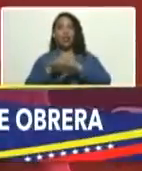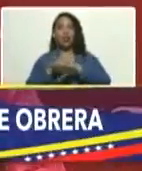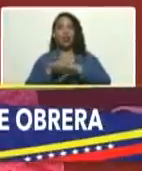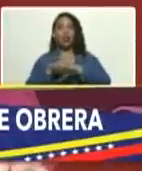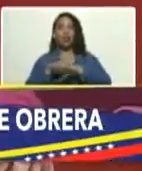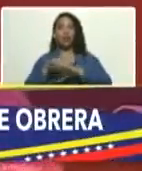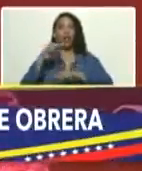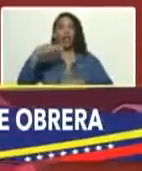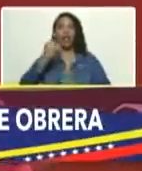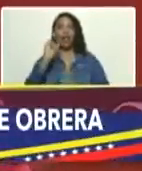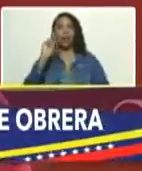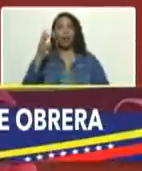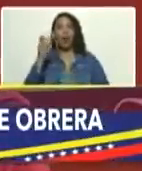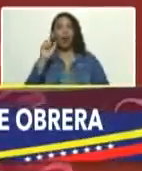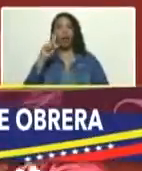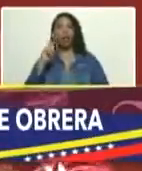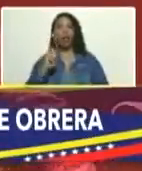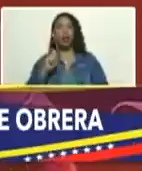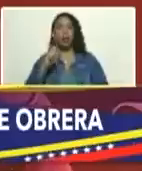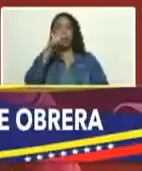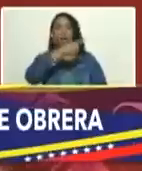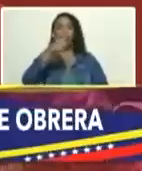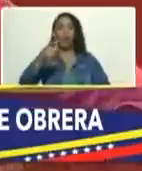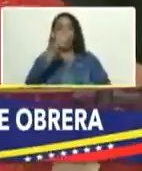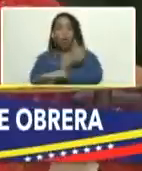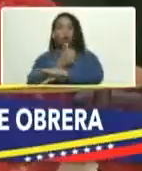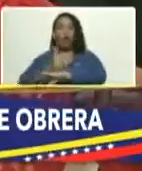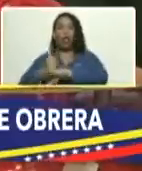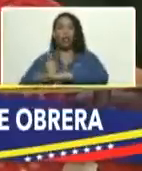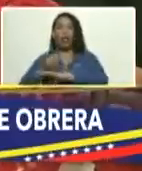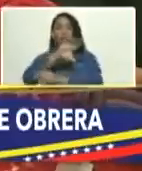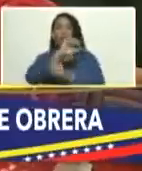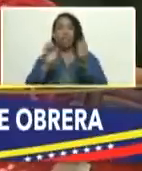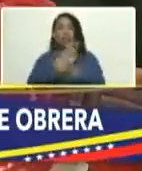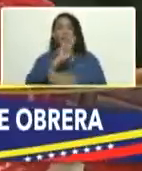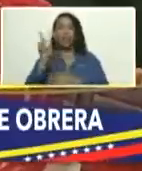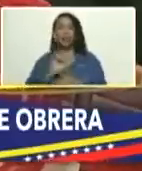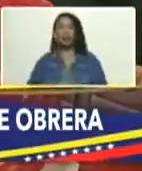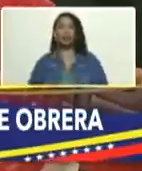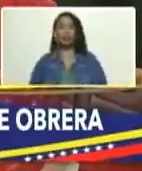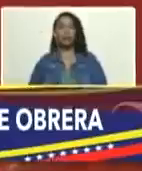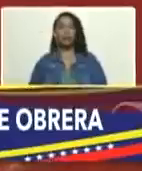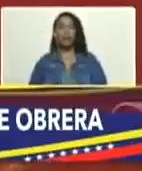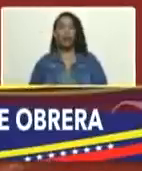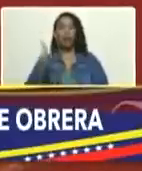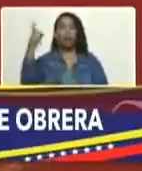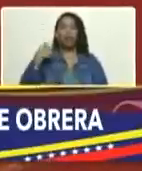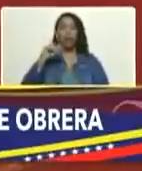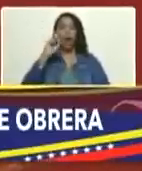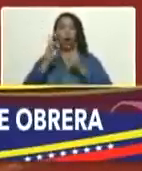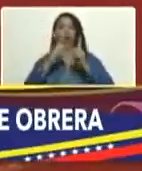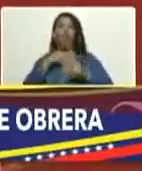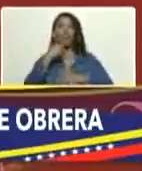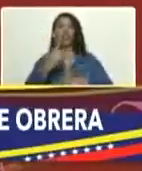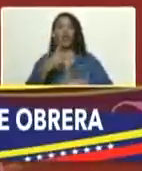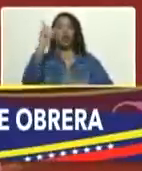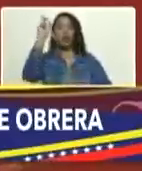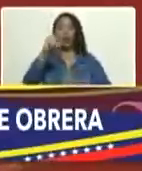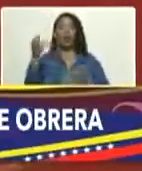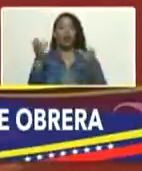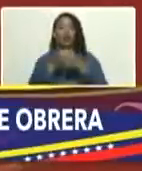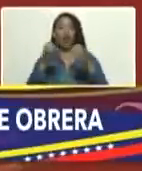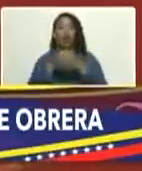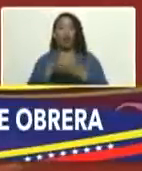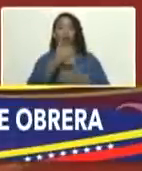Abreu, personalidades, autoridades, vicepresidente, por allá tenemos algunos voceros también de la